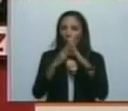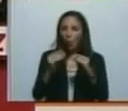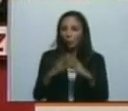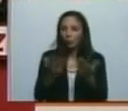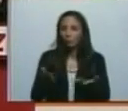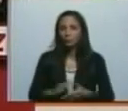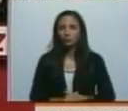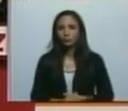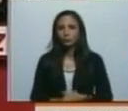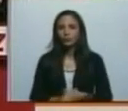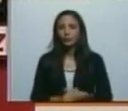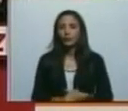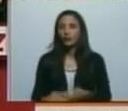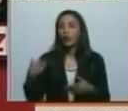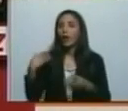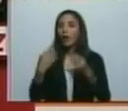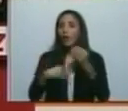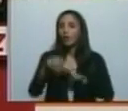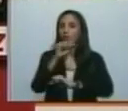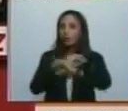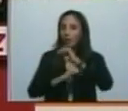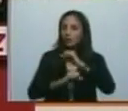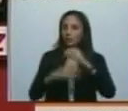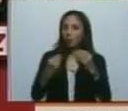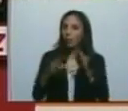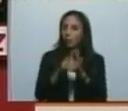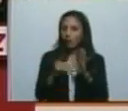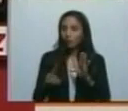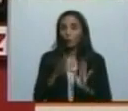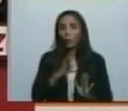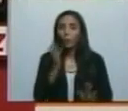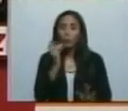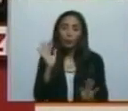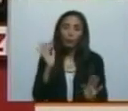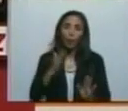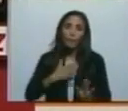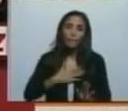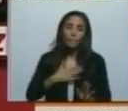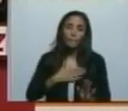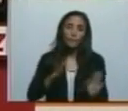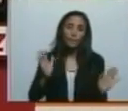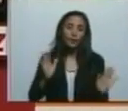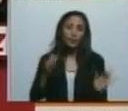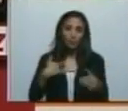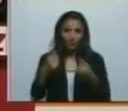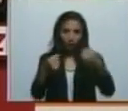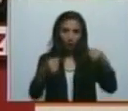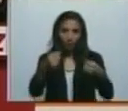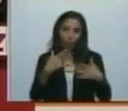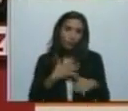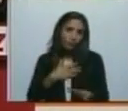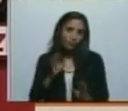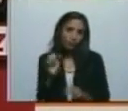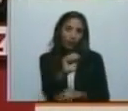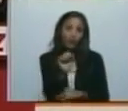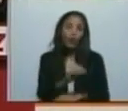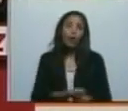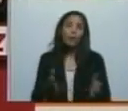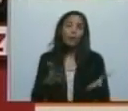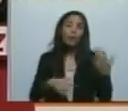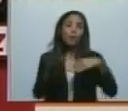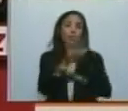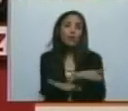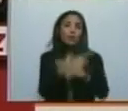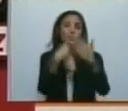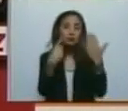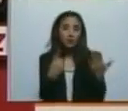Que a ustedes le dieron el derecho de la defensa, sí. Mi carro tuvo 16 impactos de bala. Me dieron el derecho de la defensa porque me hice el